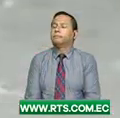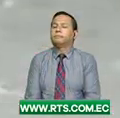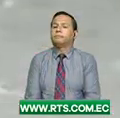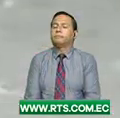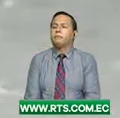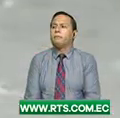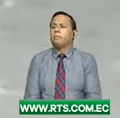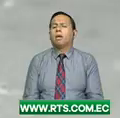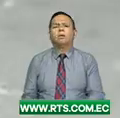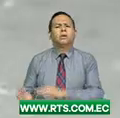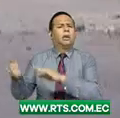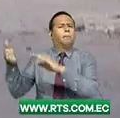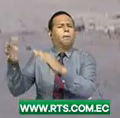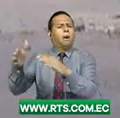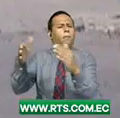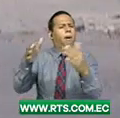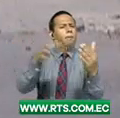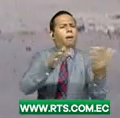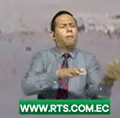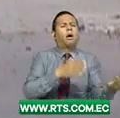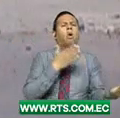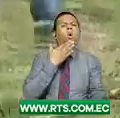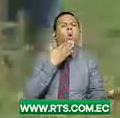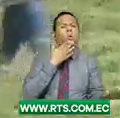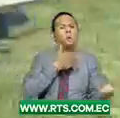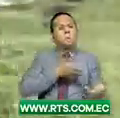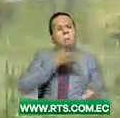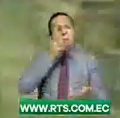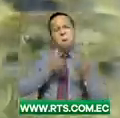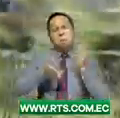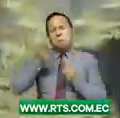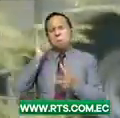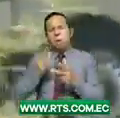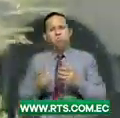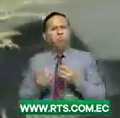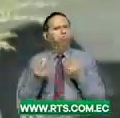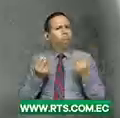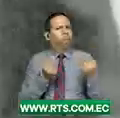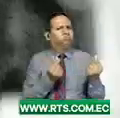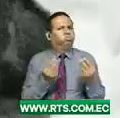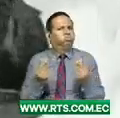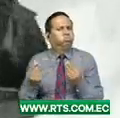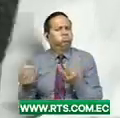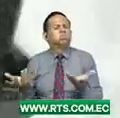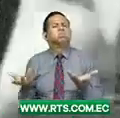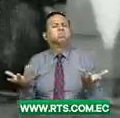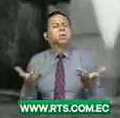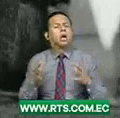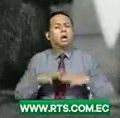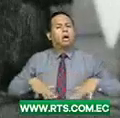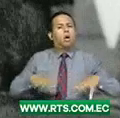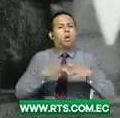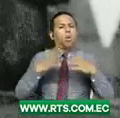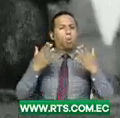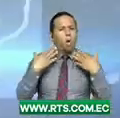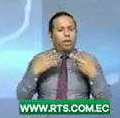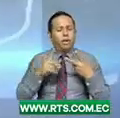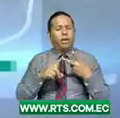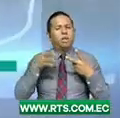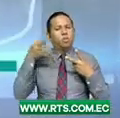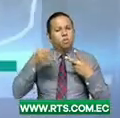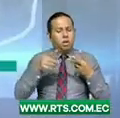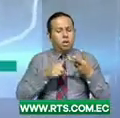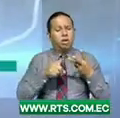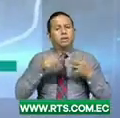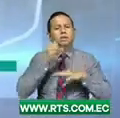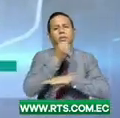El número de muertes violentas se incrementa a gran velocidad en la zona 8, correspondiente a Guayaquil, Durán y San Borondón. De